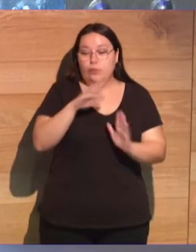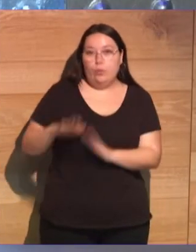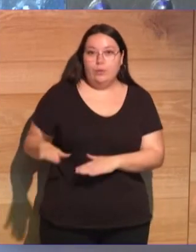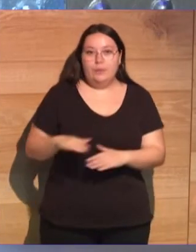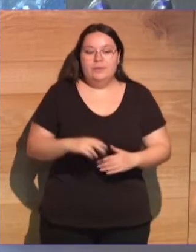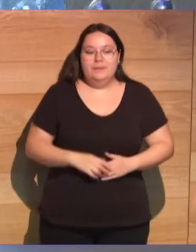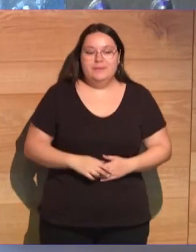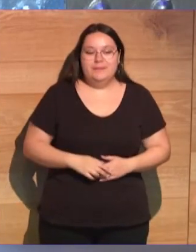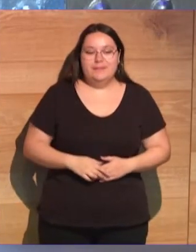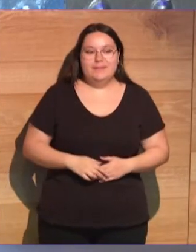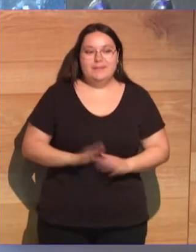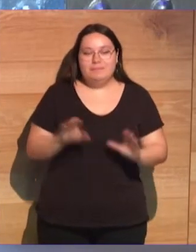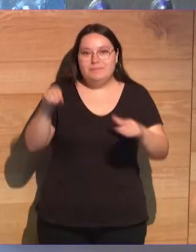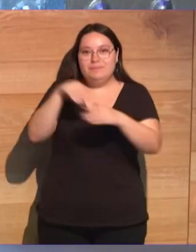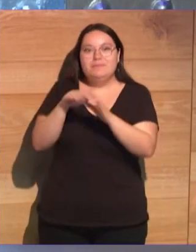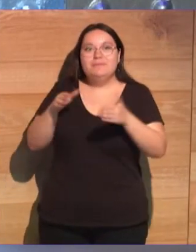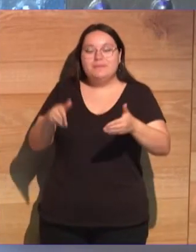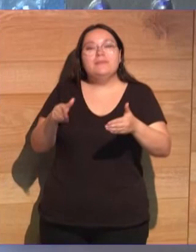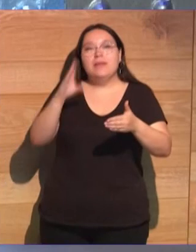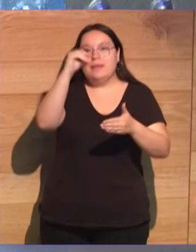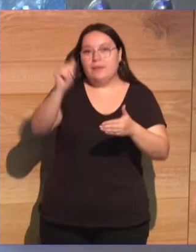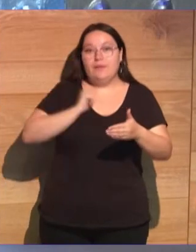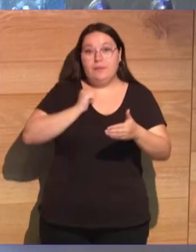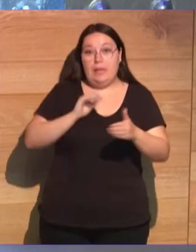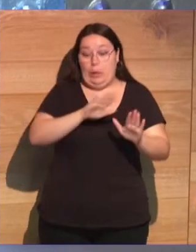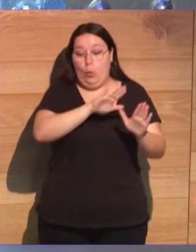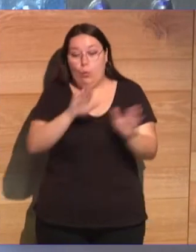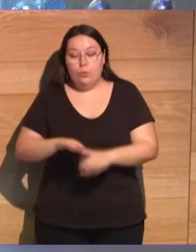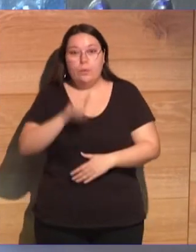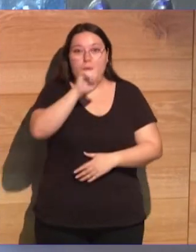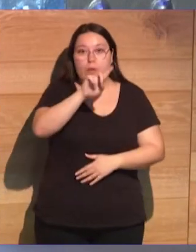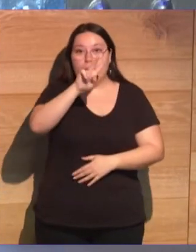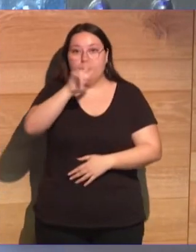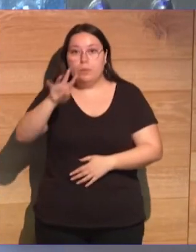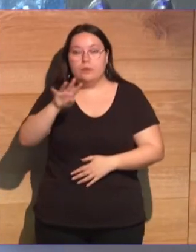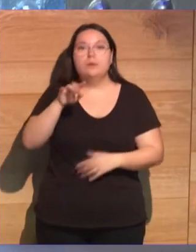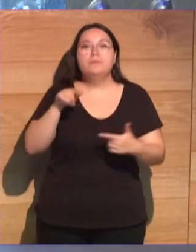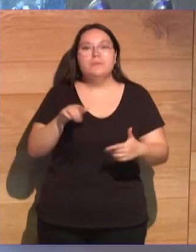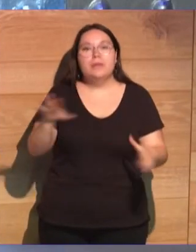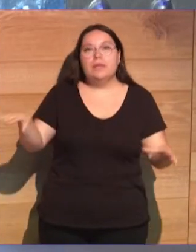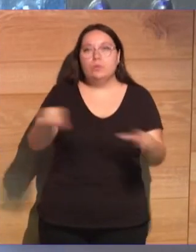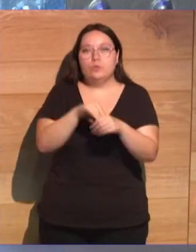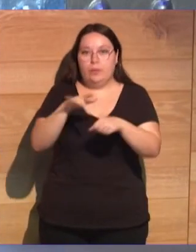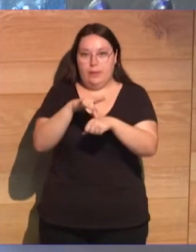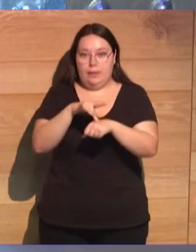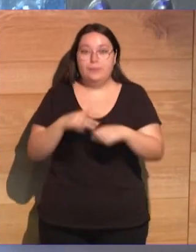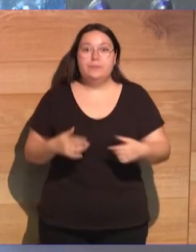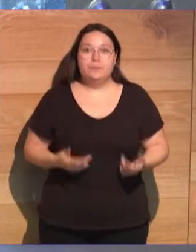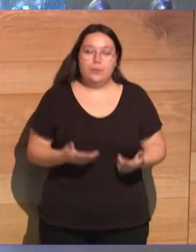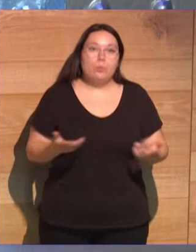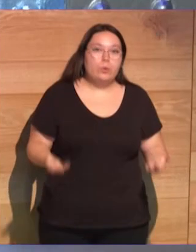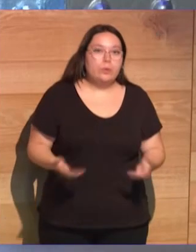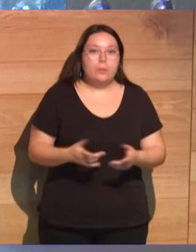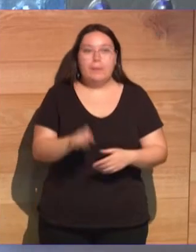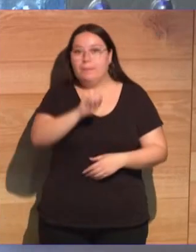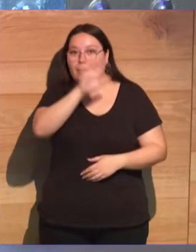se dedicó enteramente a la inteligencia artificial y el último, el 124, se ha dedicado a la inclusión digital. Entonces, bueno,